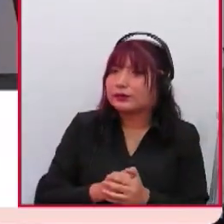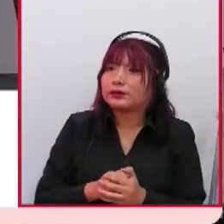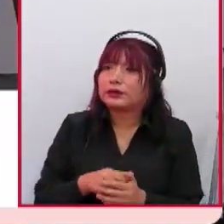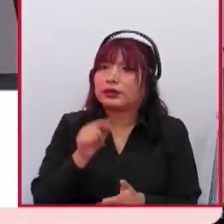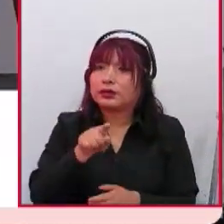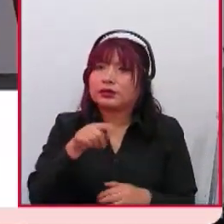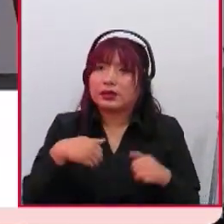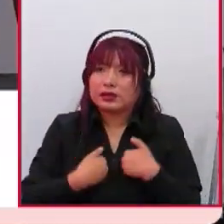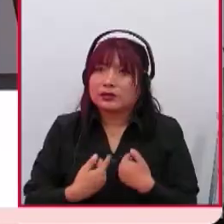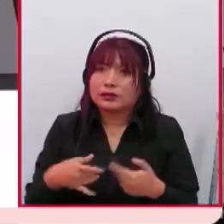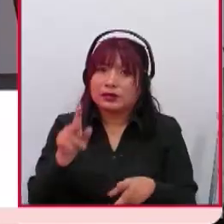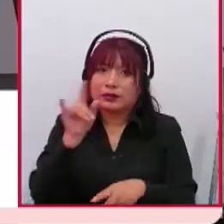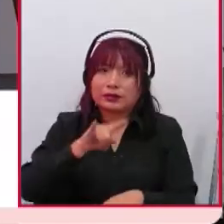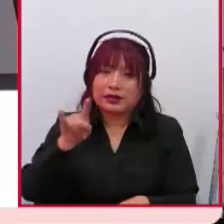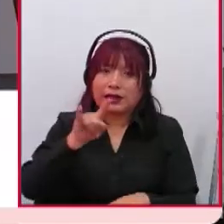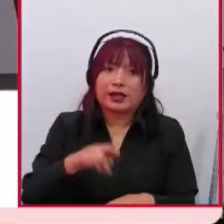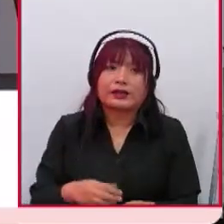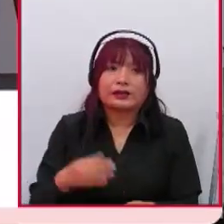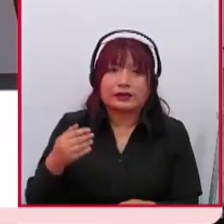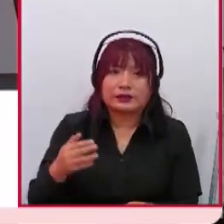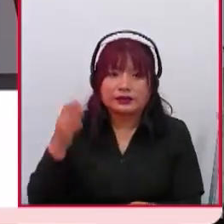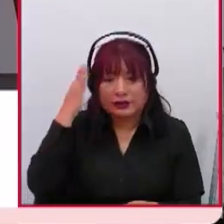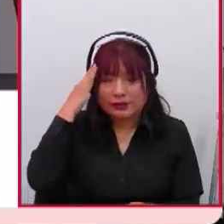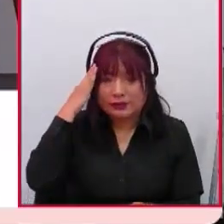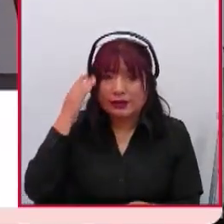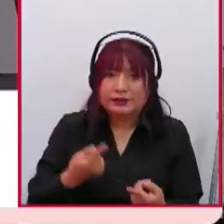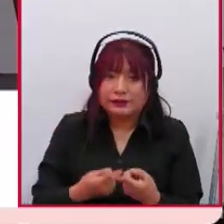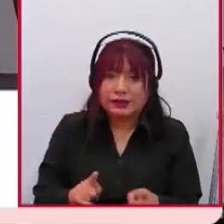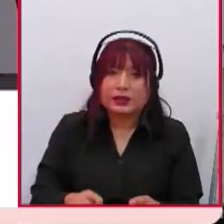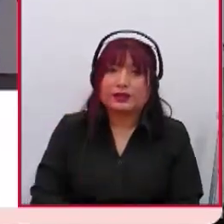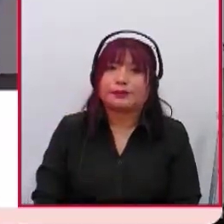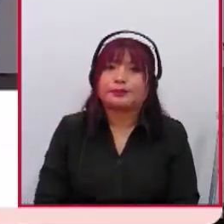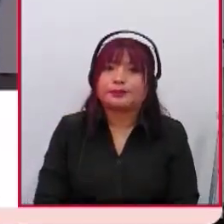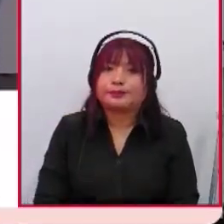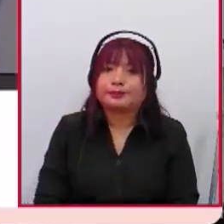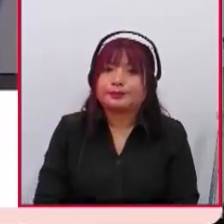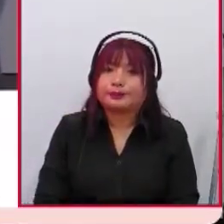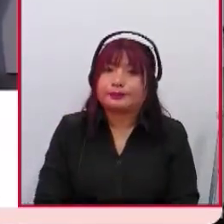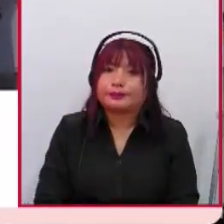pudieron manejar y lograr esa diferencia, ¿no?